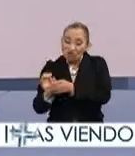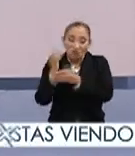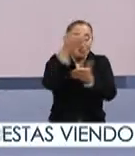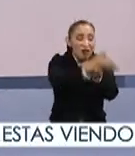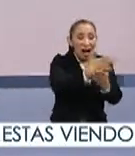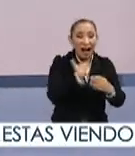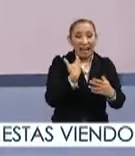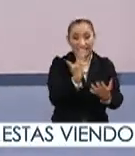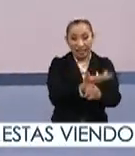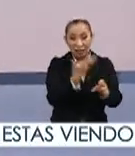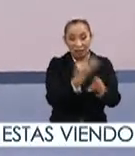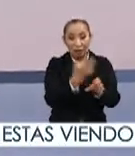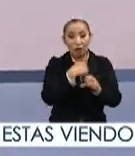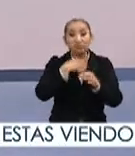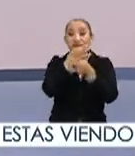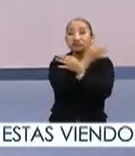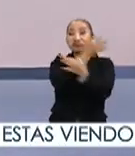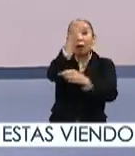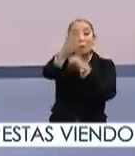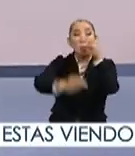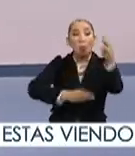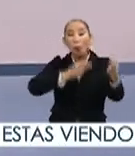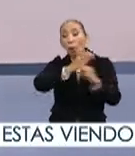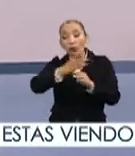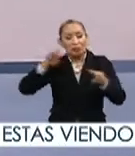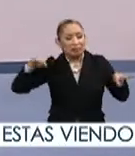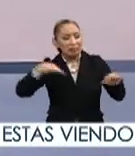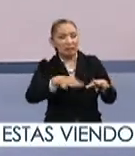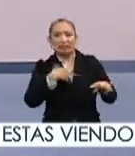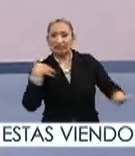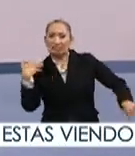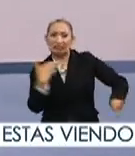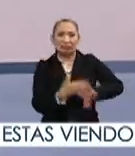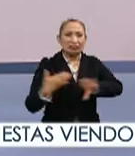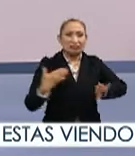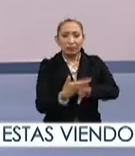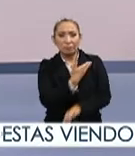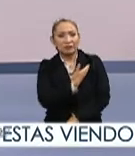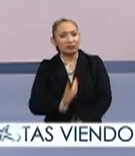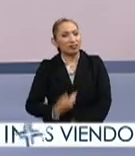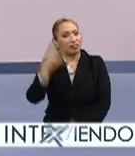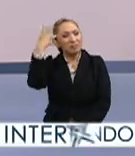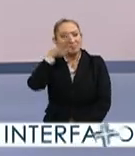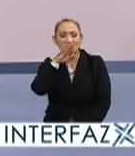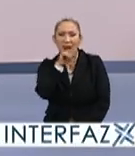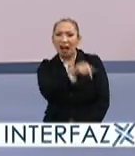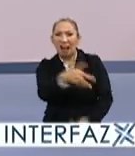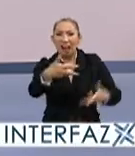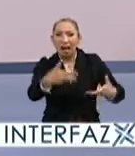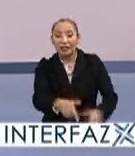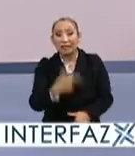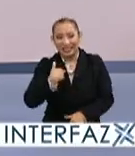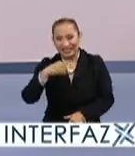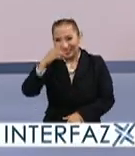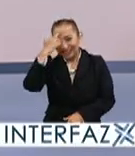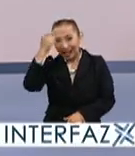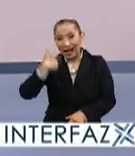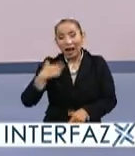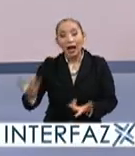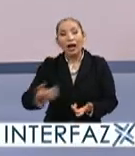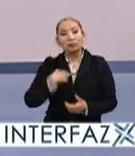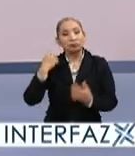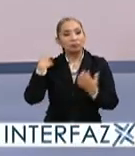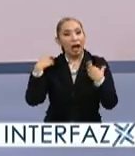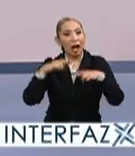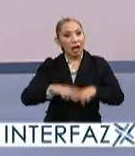Unidos le han dado la vuelta al mundo en los últimos días, provocando duras críticas contra el presidente Donald Trump. Académicos del Colegio de la Frontera